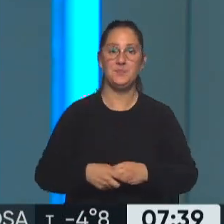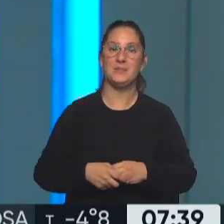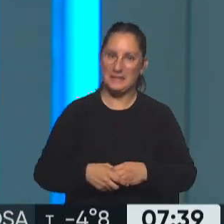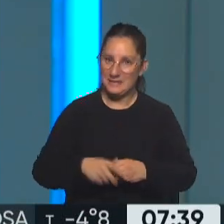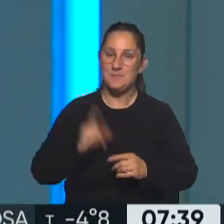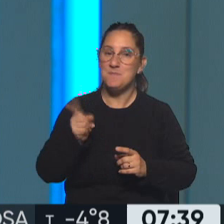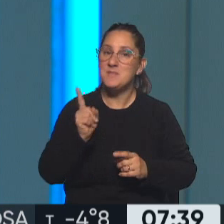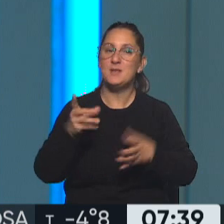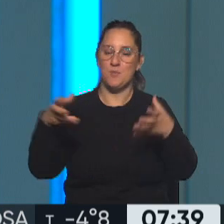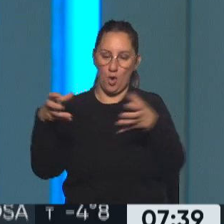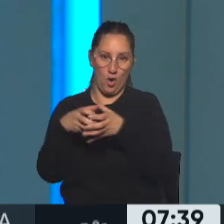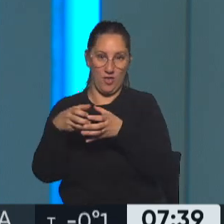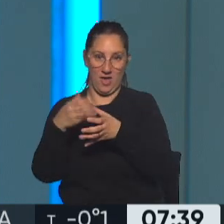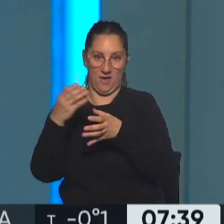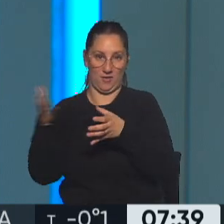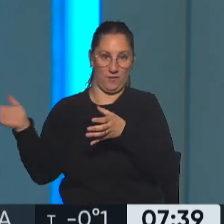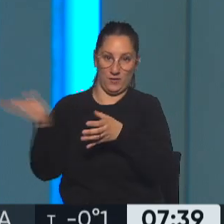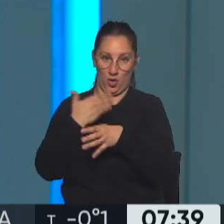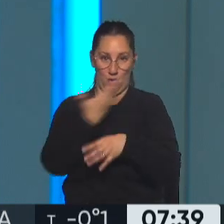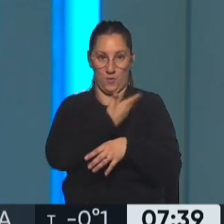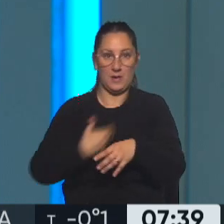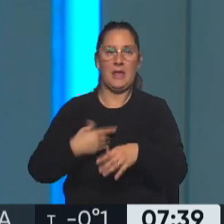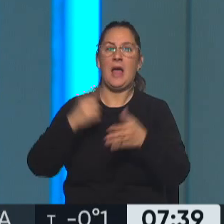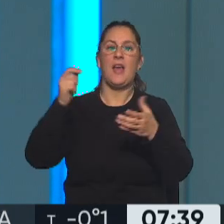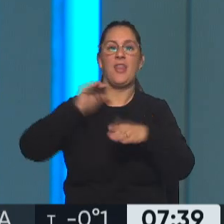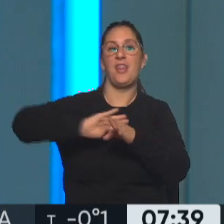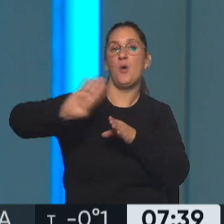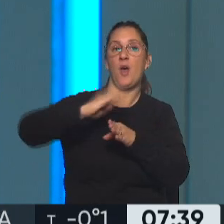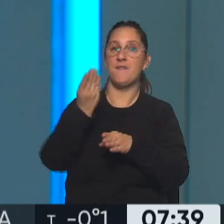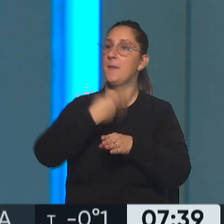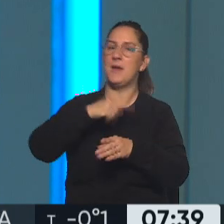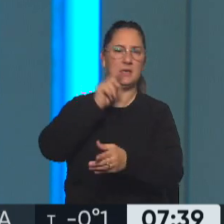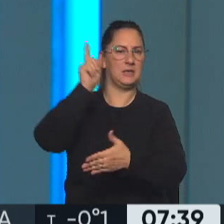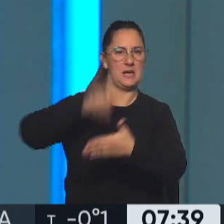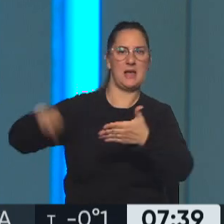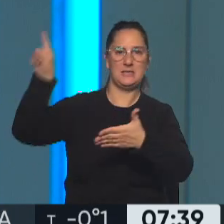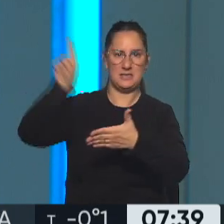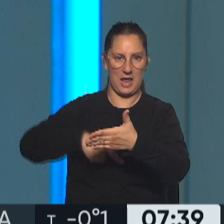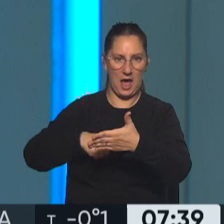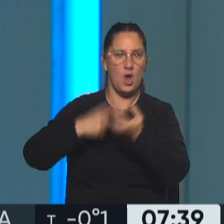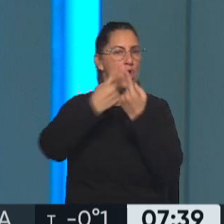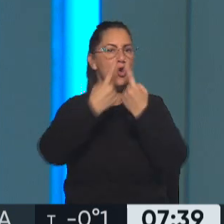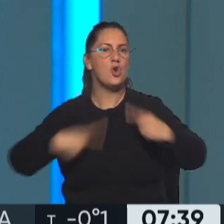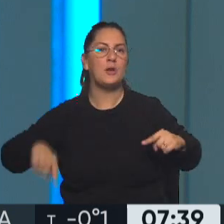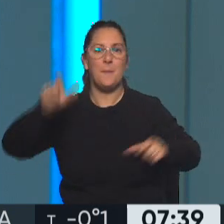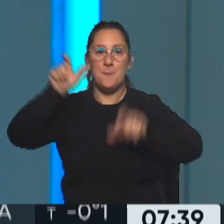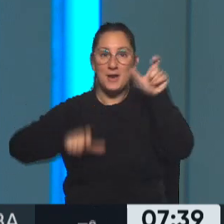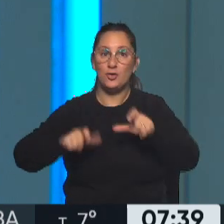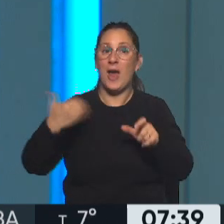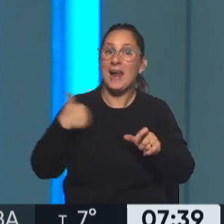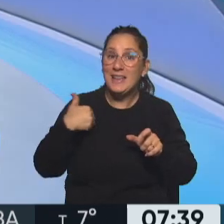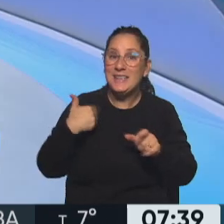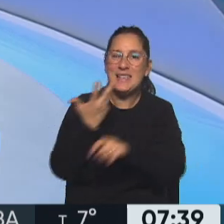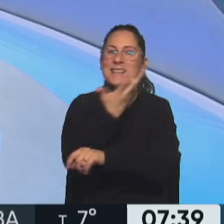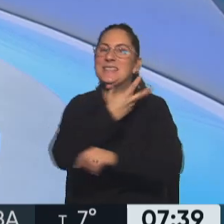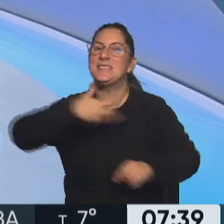de batalla del oficialismo, ¿no? En esto de, bueno, cancelar la deuda con el Fondo Monetario Internacional con recursos de argentinos que fugaron o